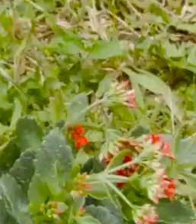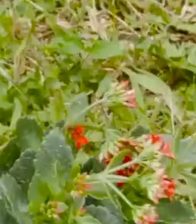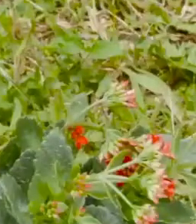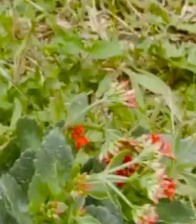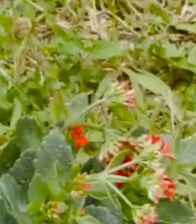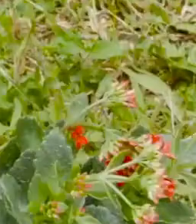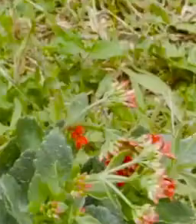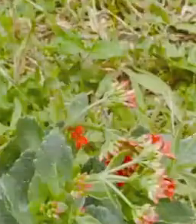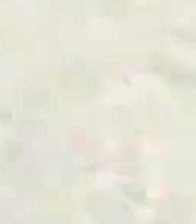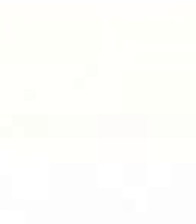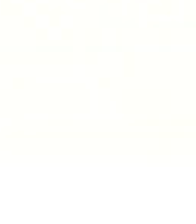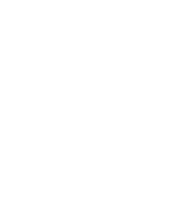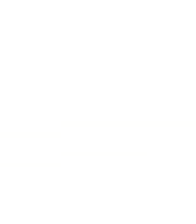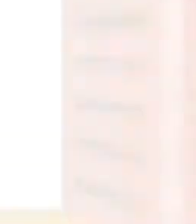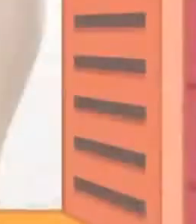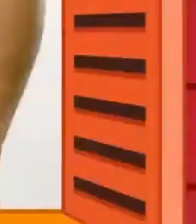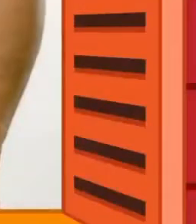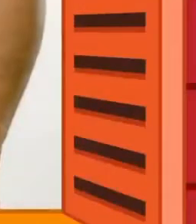Agüita.